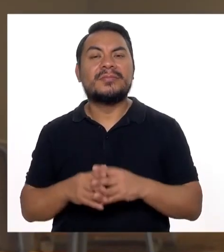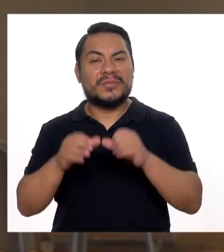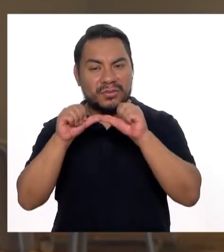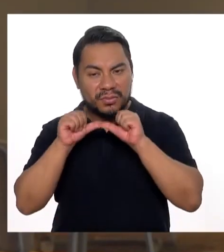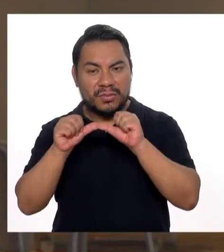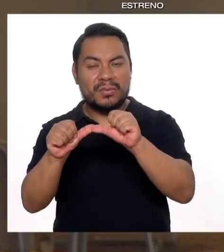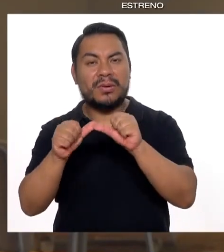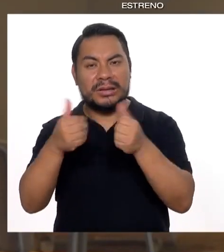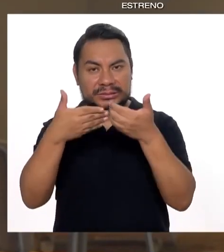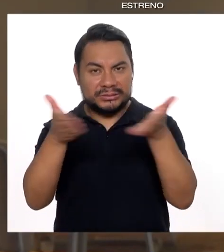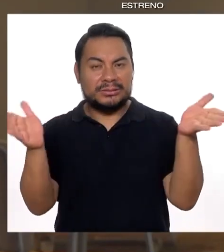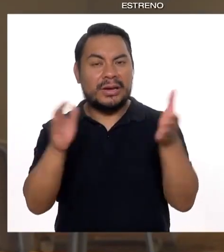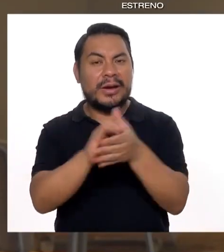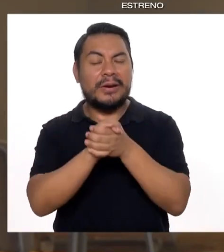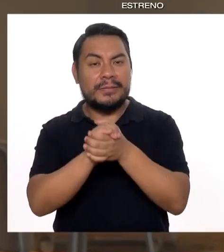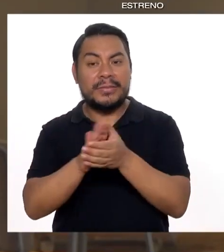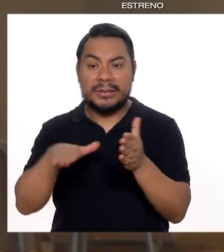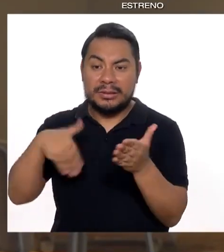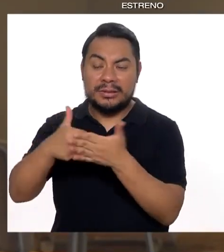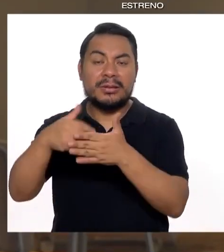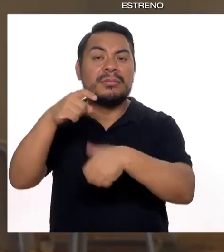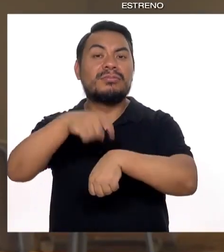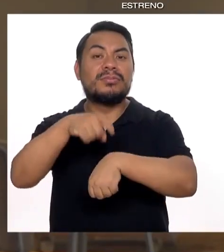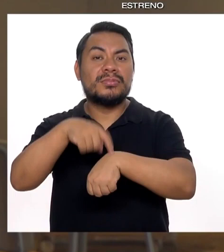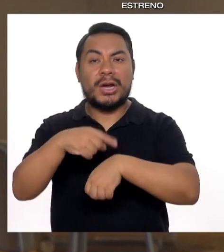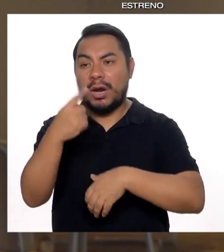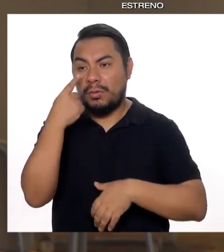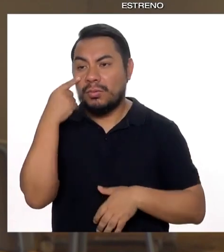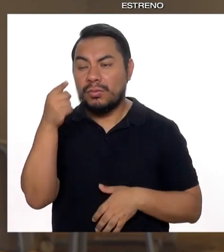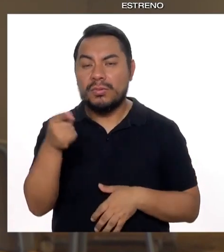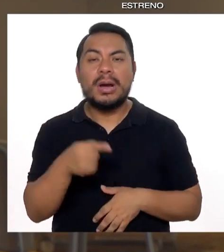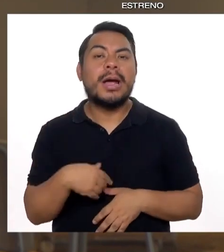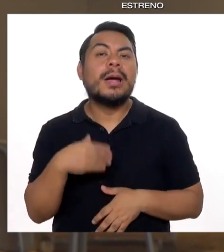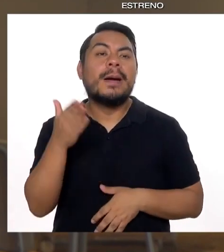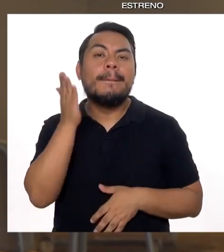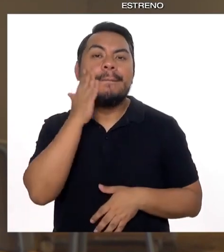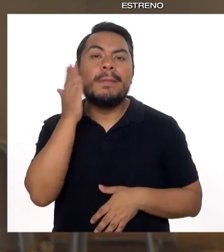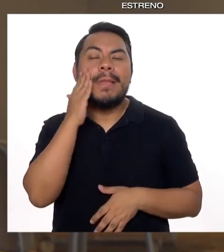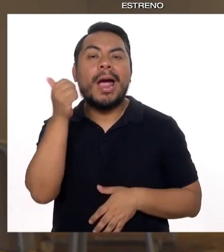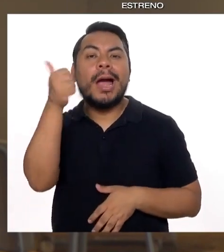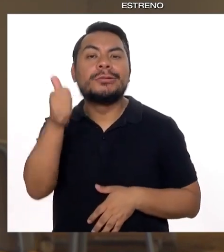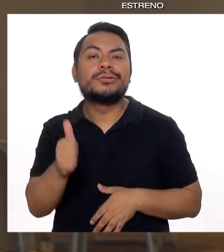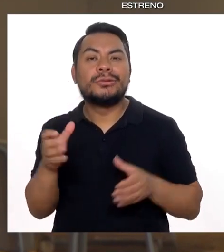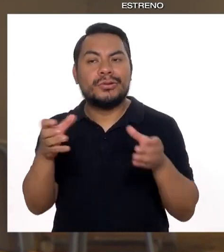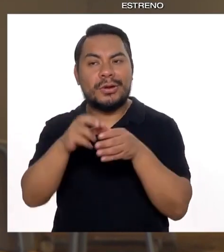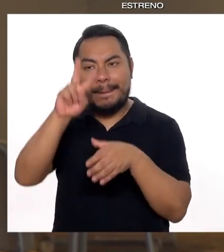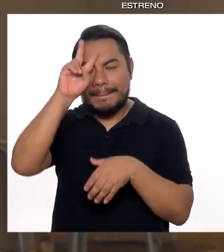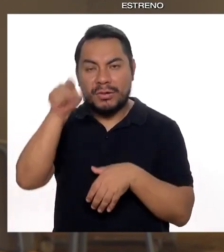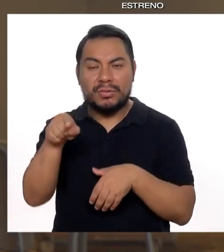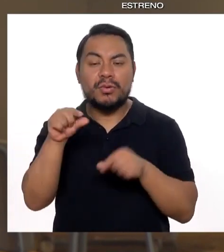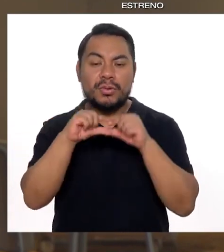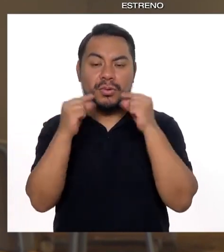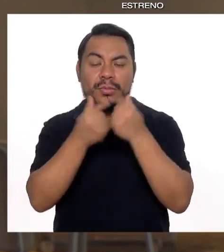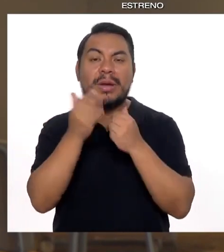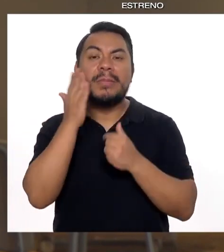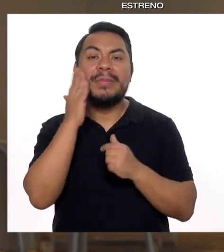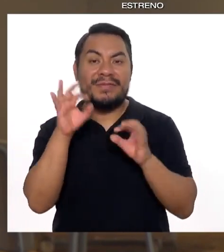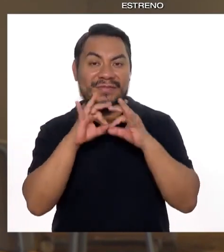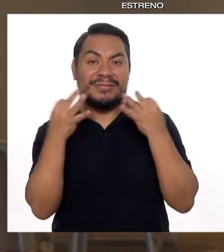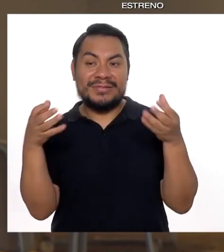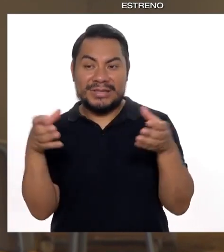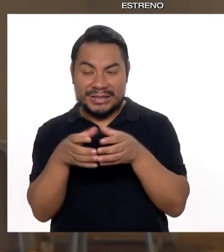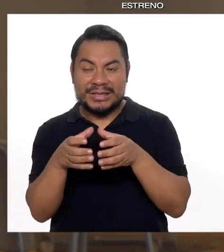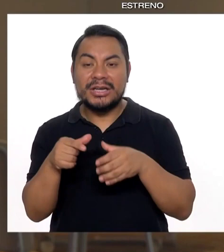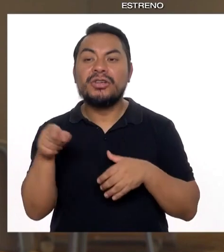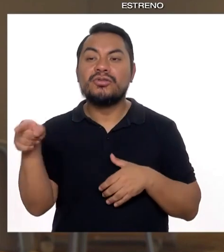Continuamos en Sin Barreras, amigos, y ha llegado el momento de conocer a Mamás Azules del Perú, un grupo de madres de